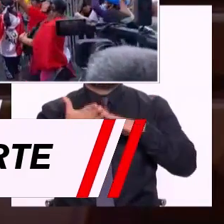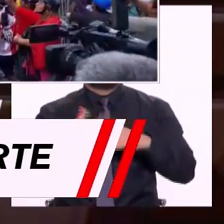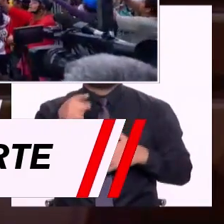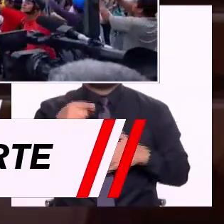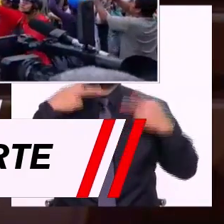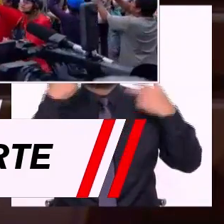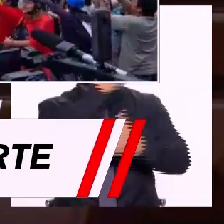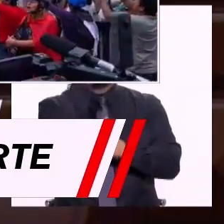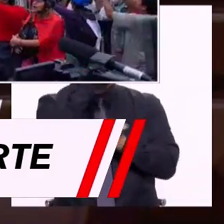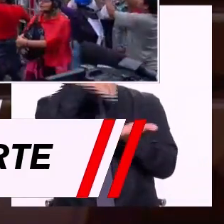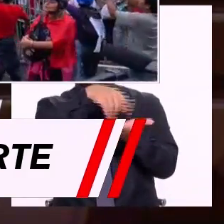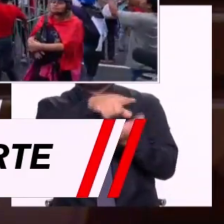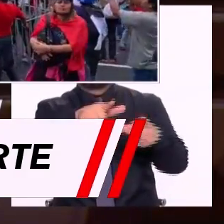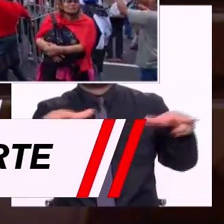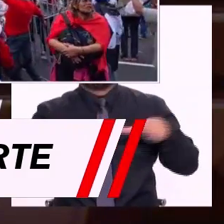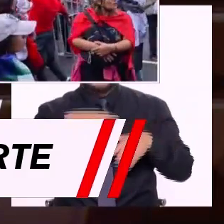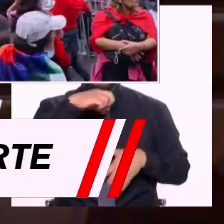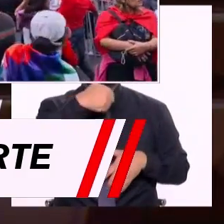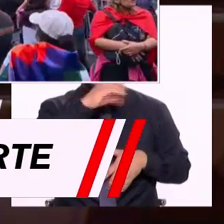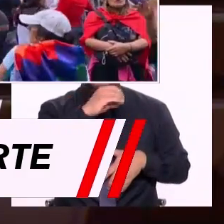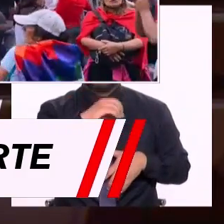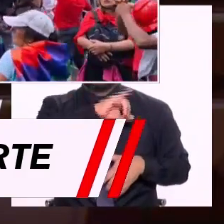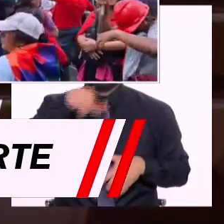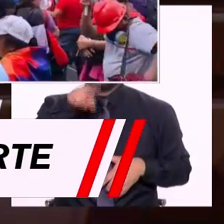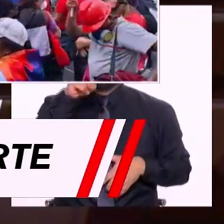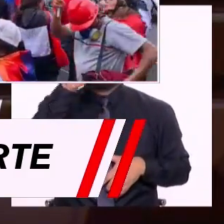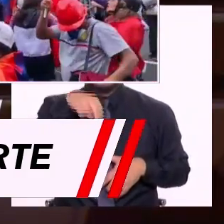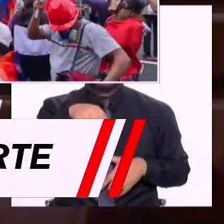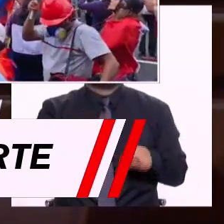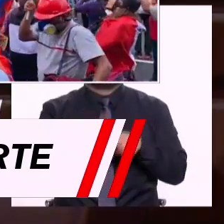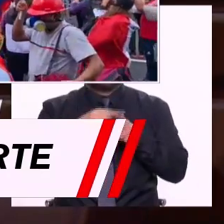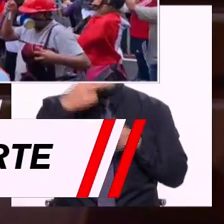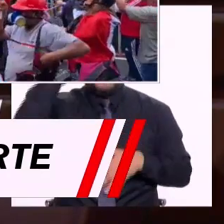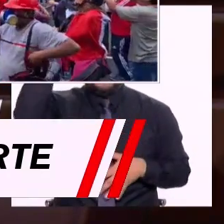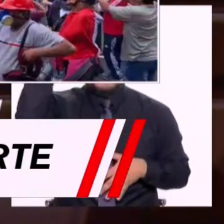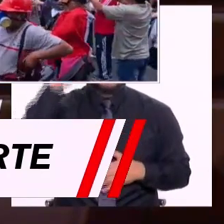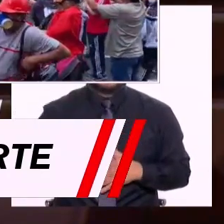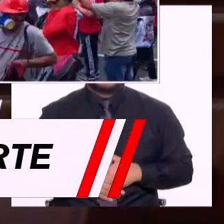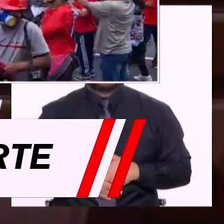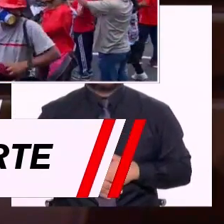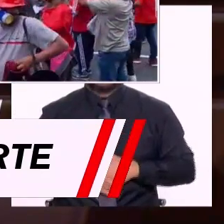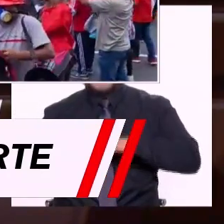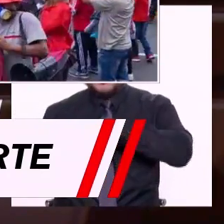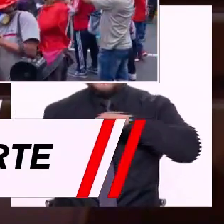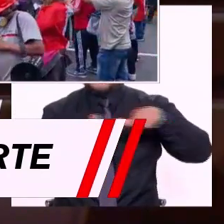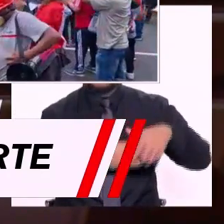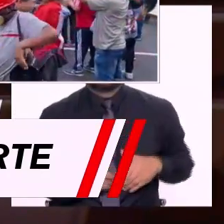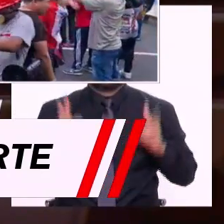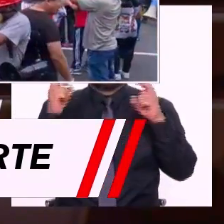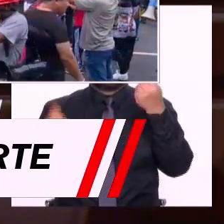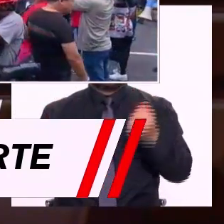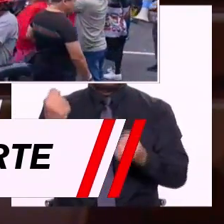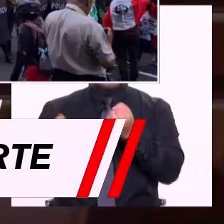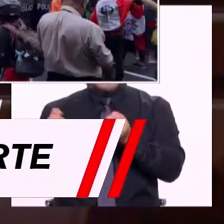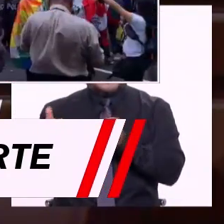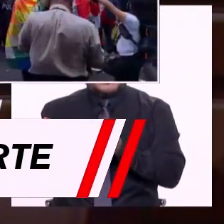Huánuco. En materia de transporte terrestre, mi gobierno aprobó la Política Nacional Multisectorial